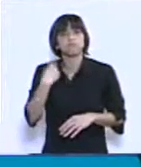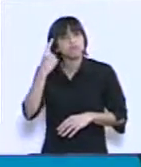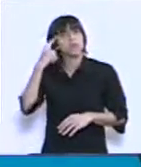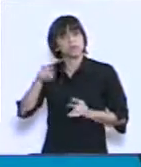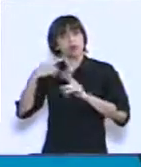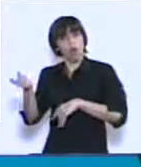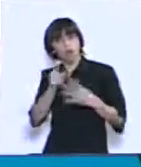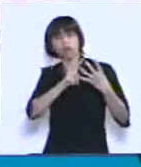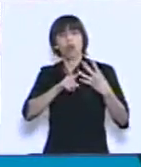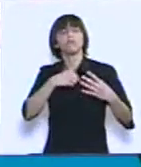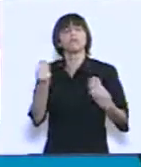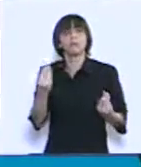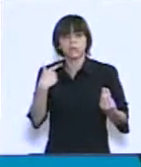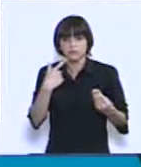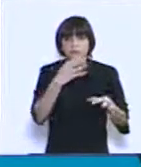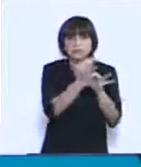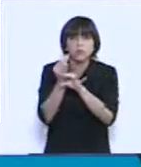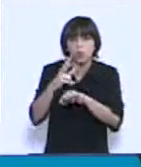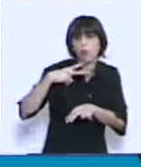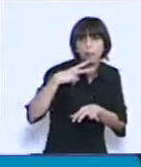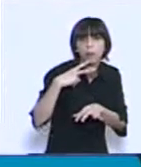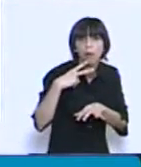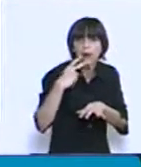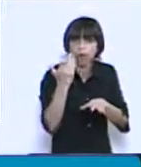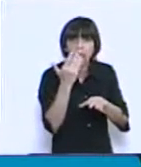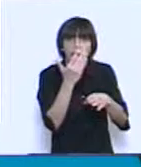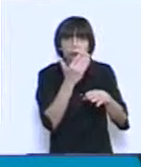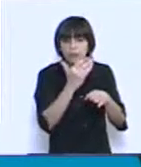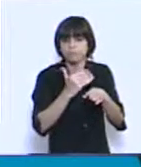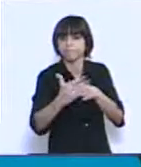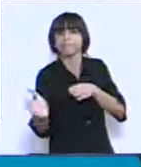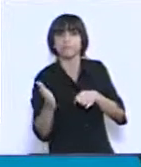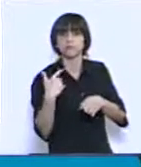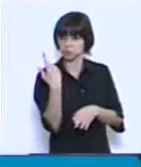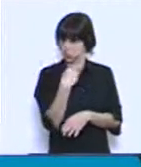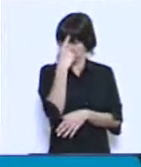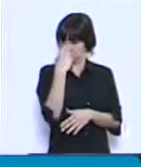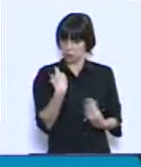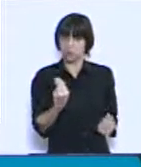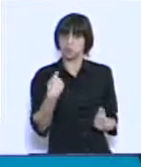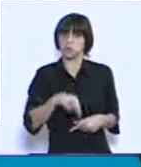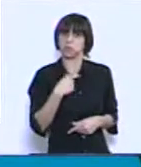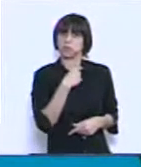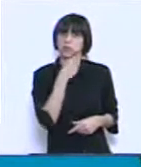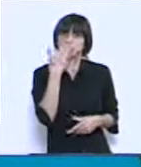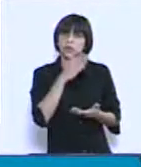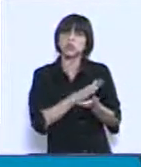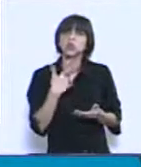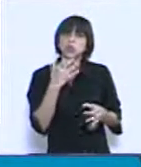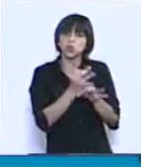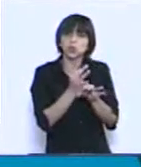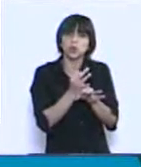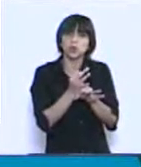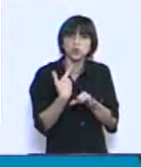colegios privados o poner como condición solamente integrar colegios públicos. Y yo quiero decir con esto que el Estado